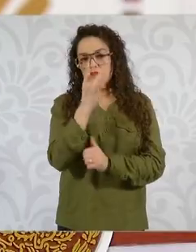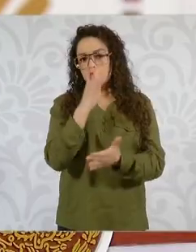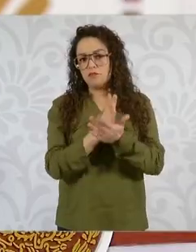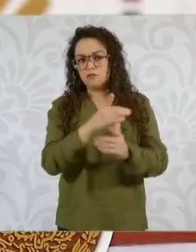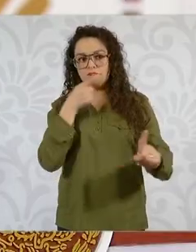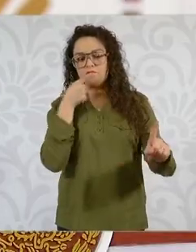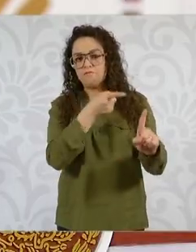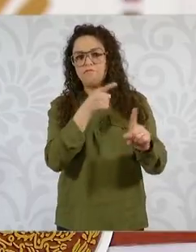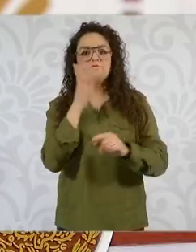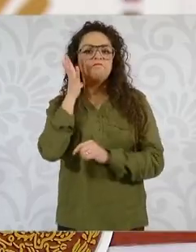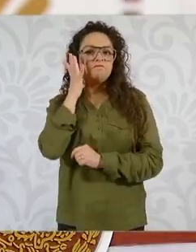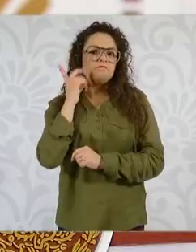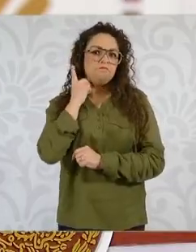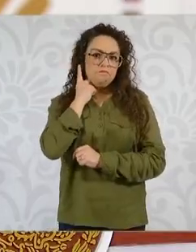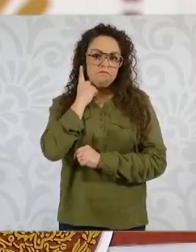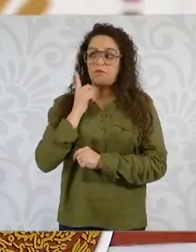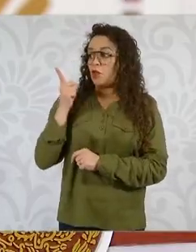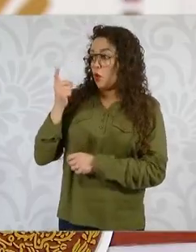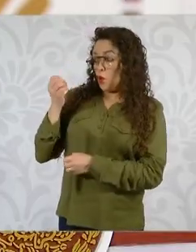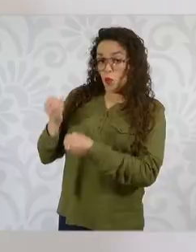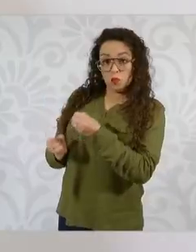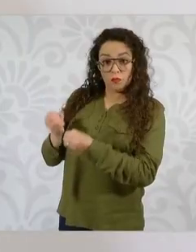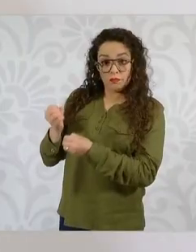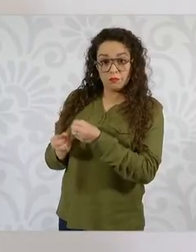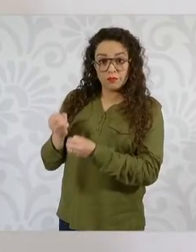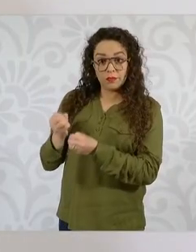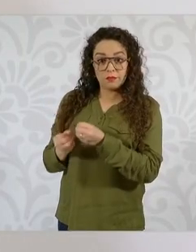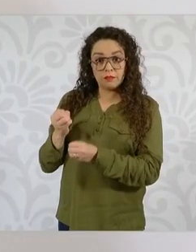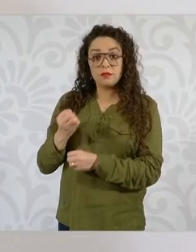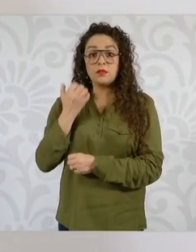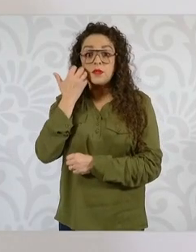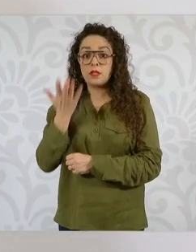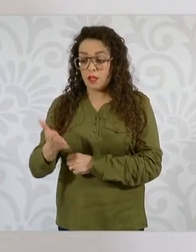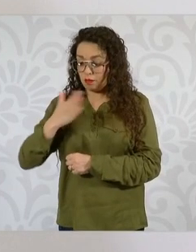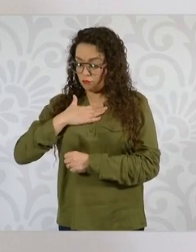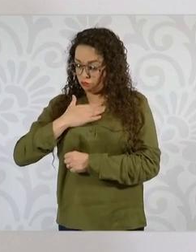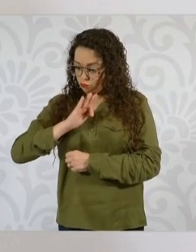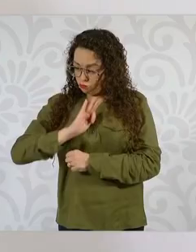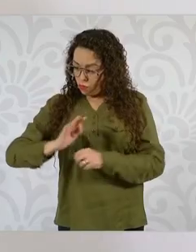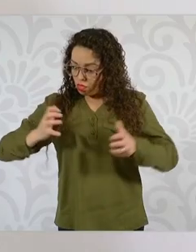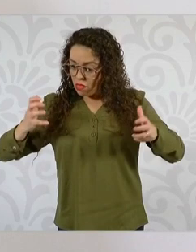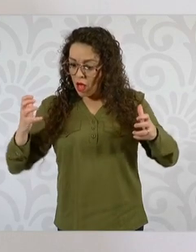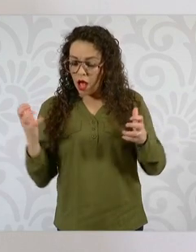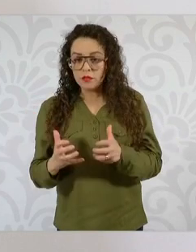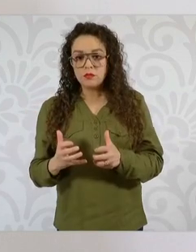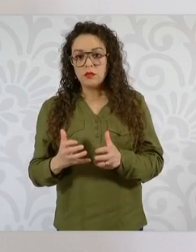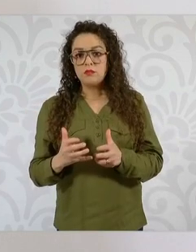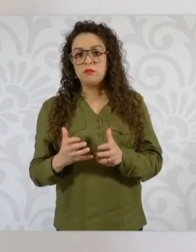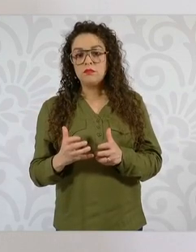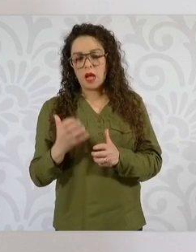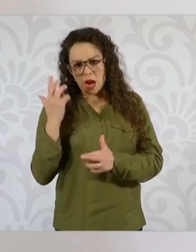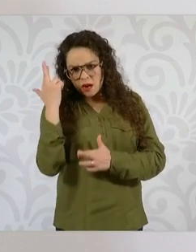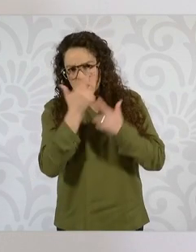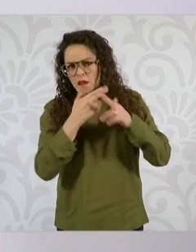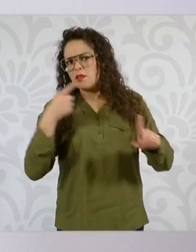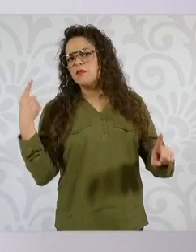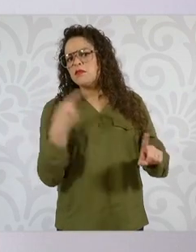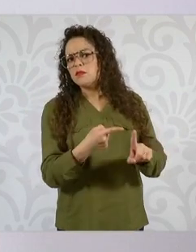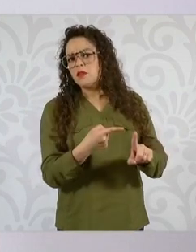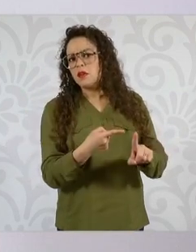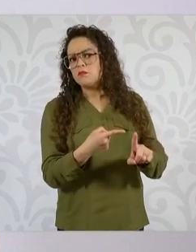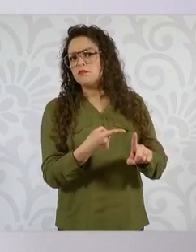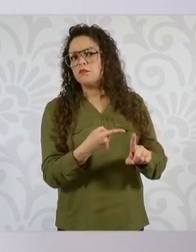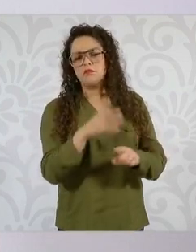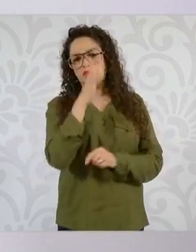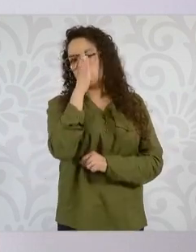Un juzgador, por lo tanto, no se puede autofacultar para someter a revisión jurisdiccional